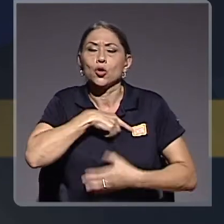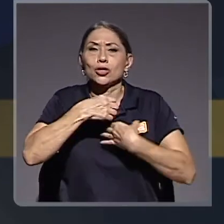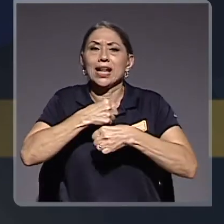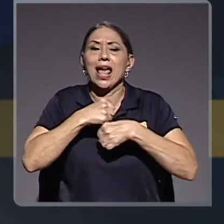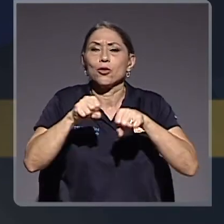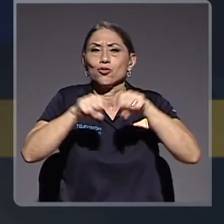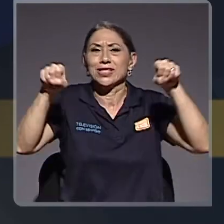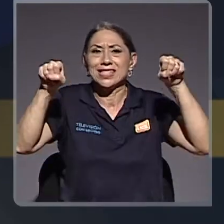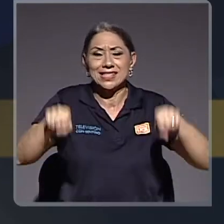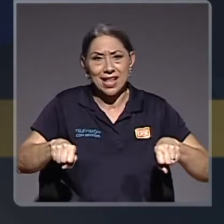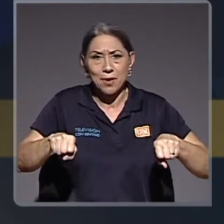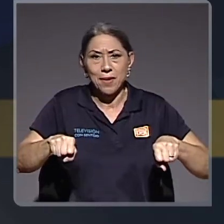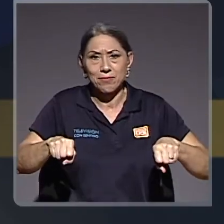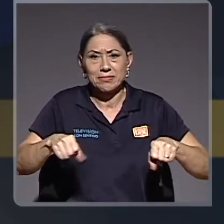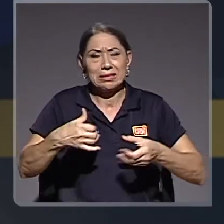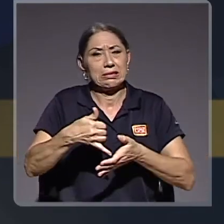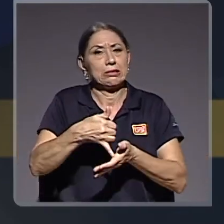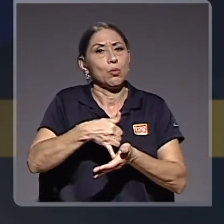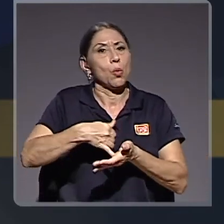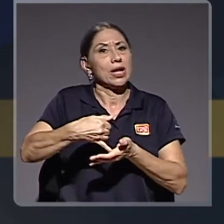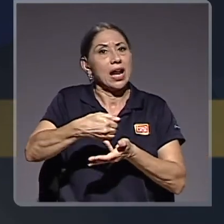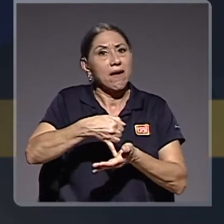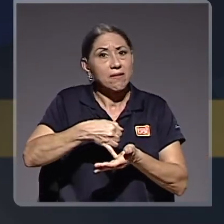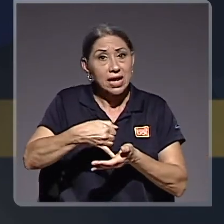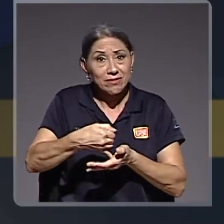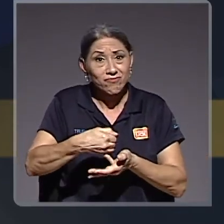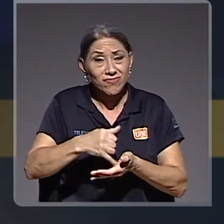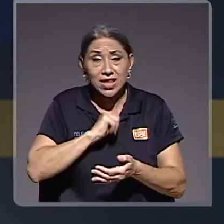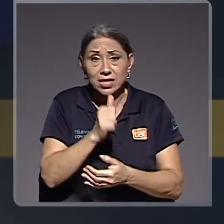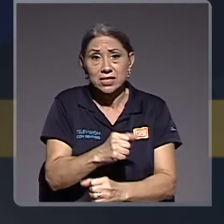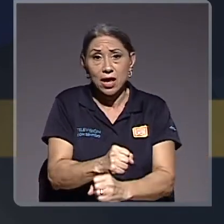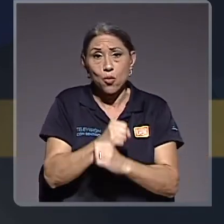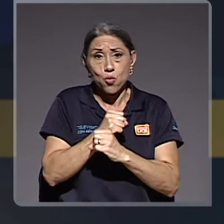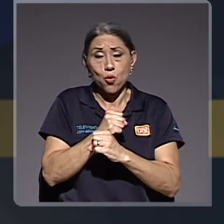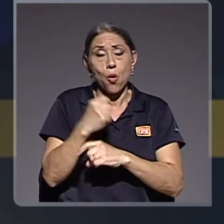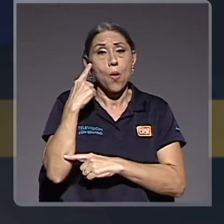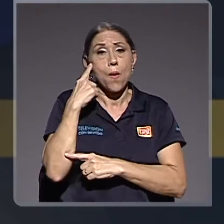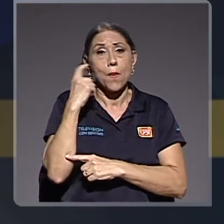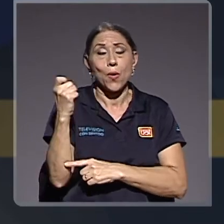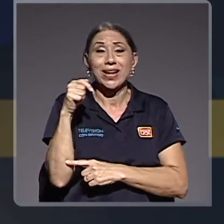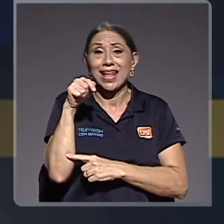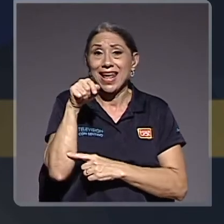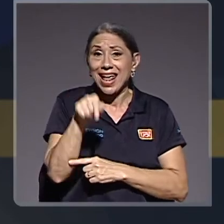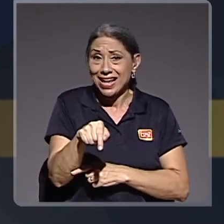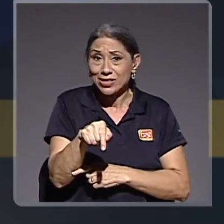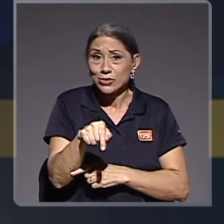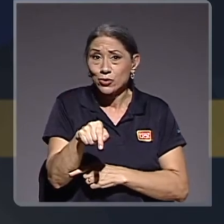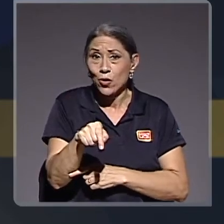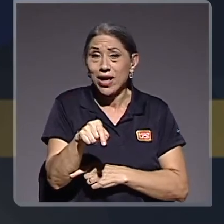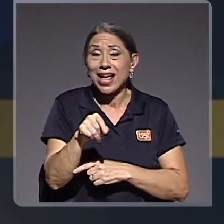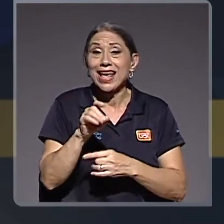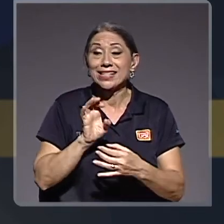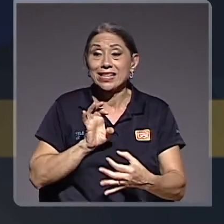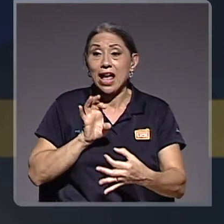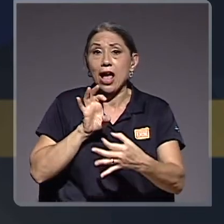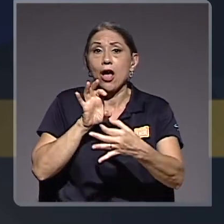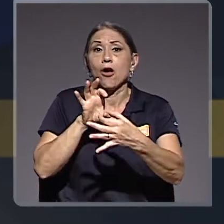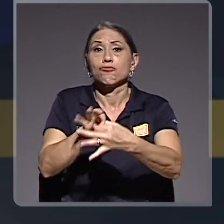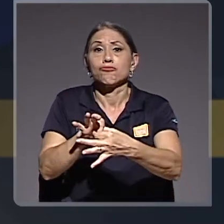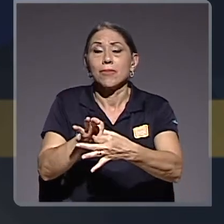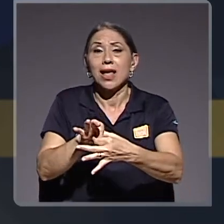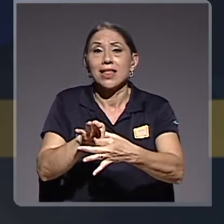sistema totalmente vulnerable y inseguro porque está pegado de la distribución nacional,